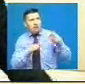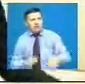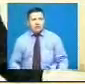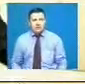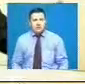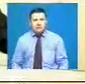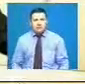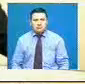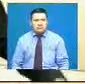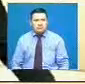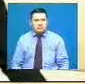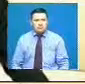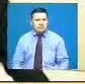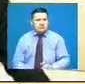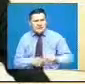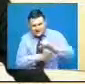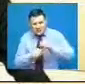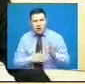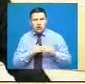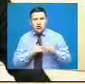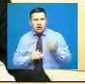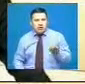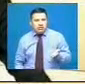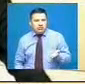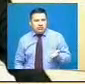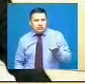Eso es lo que ha llevado a subir el dólar.